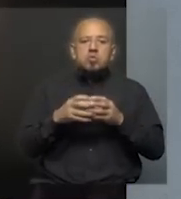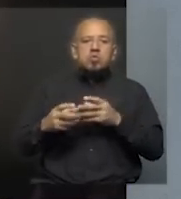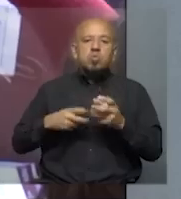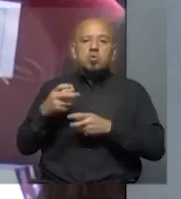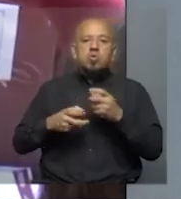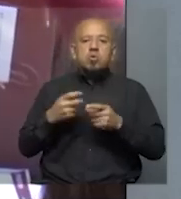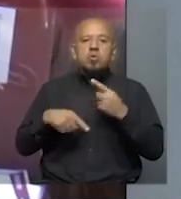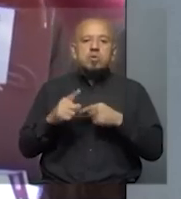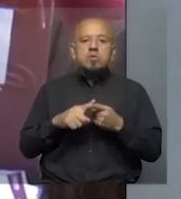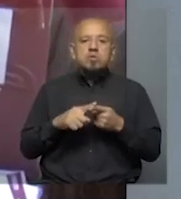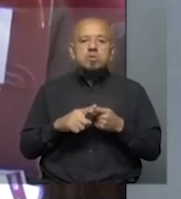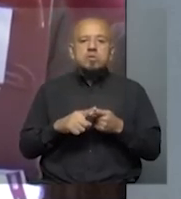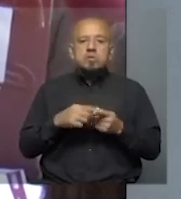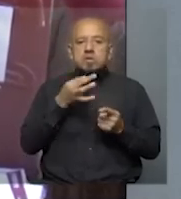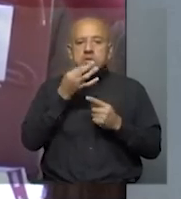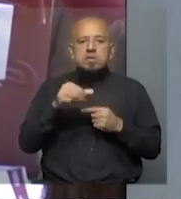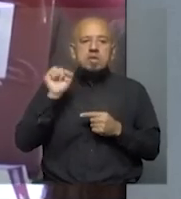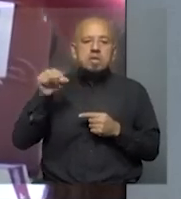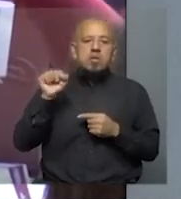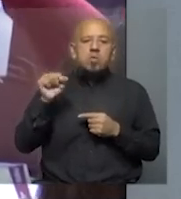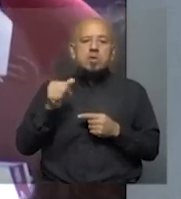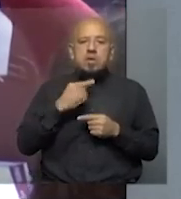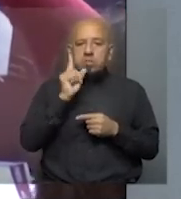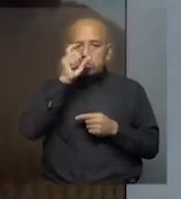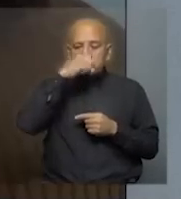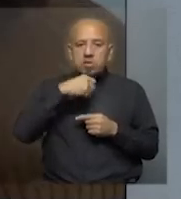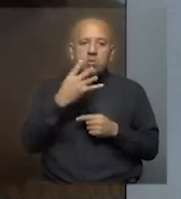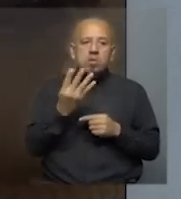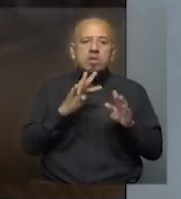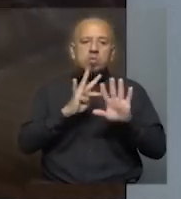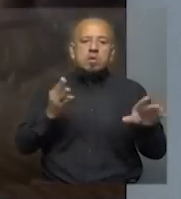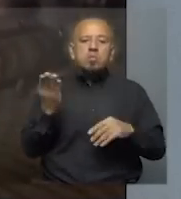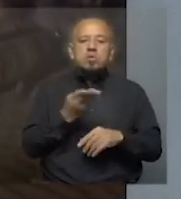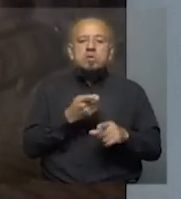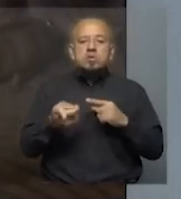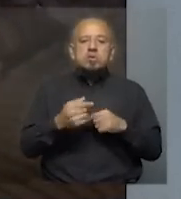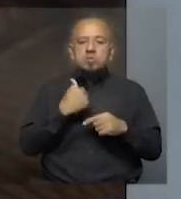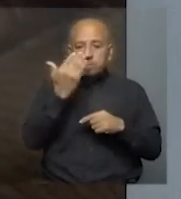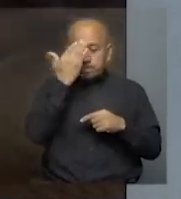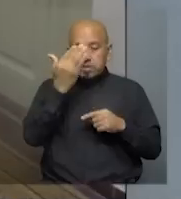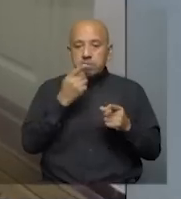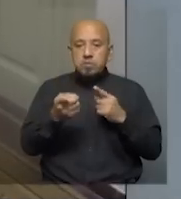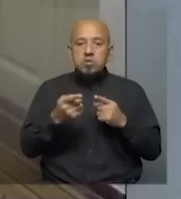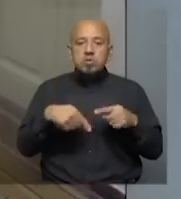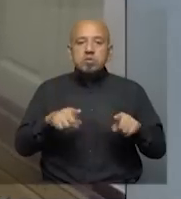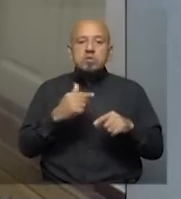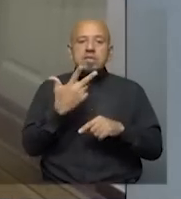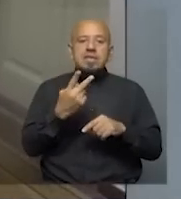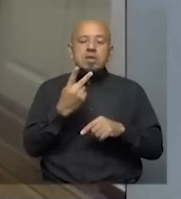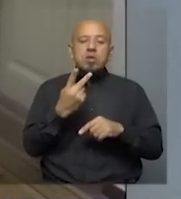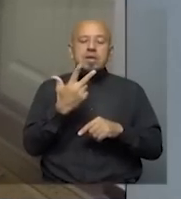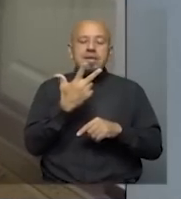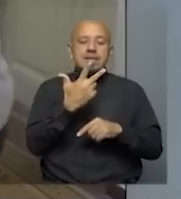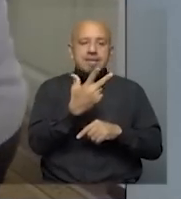sumados. Según se desprende de la encuesta, en Montevideo 49% de los votos irían para el Frente Amplio, mientras que